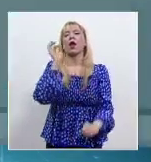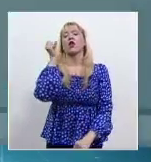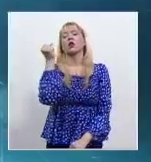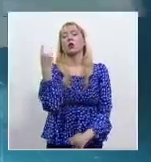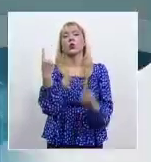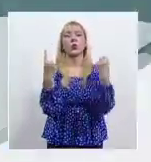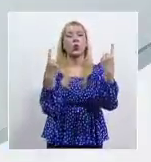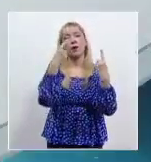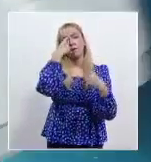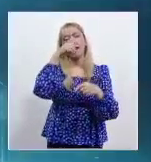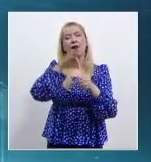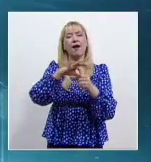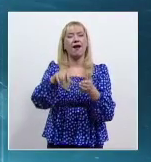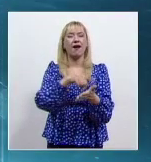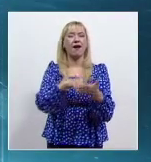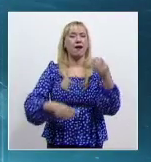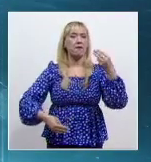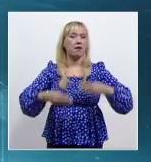Electoral.